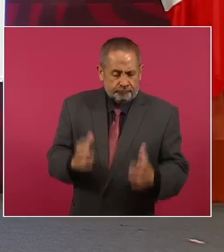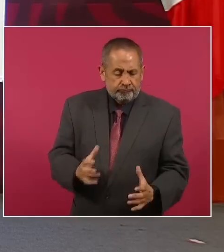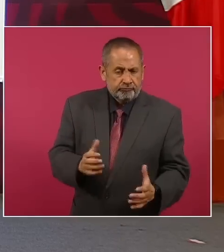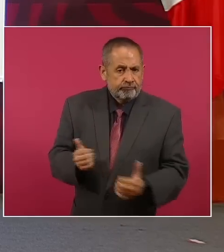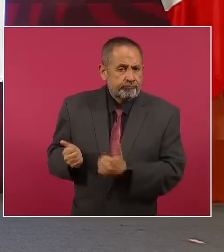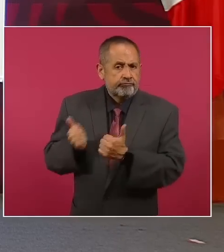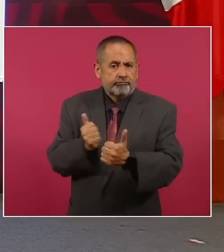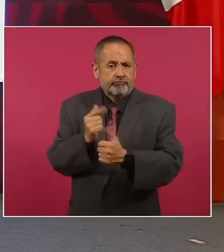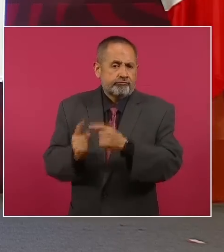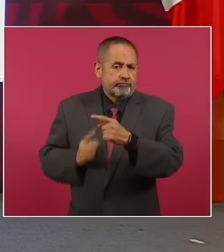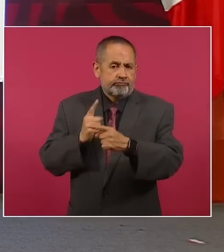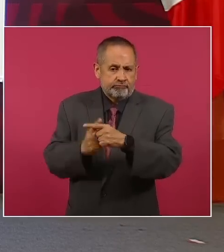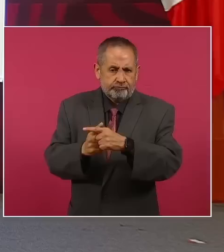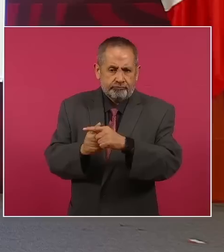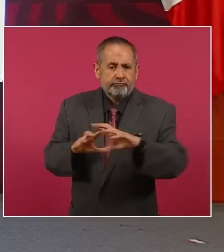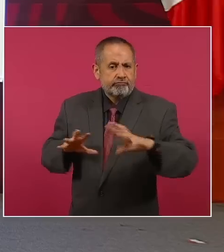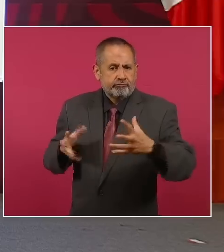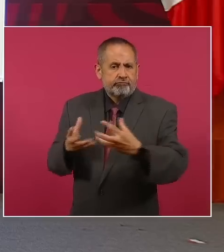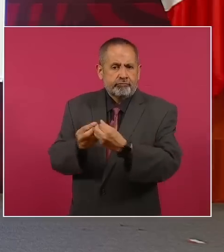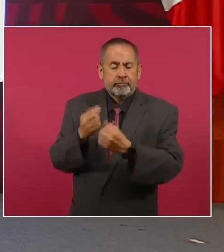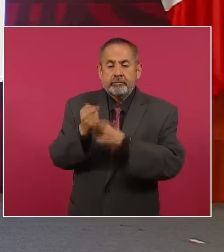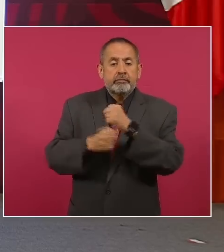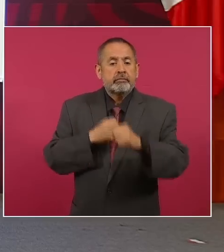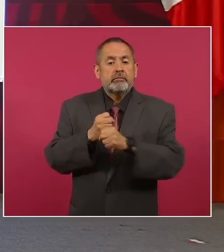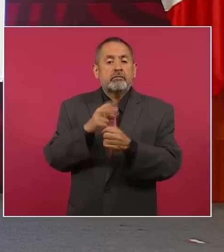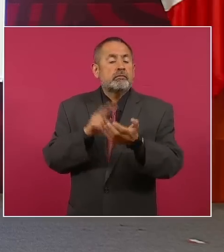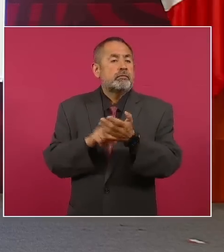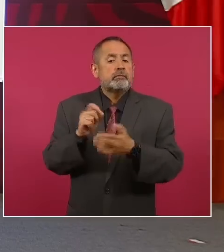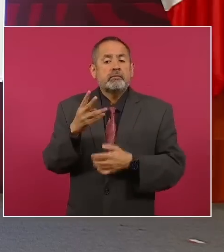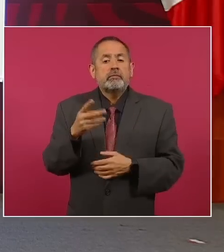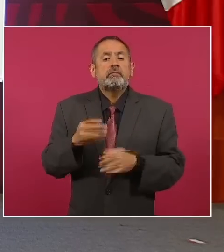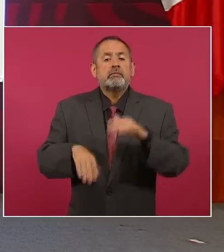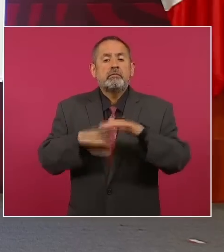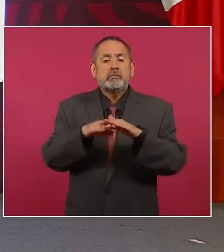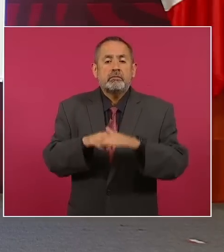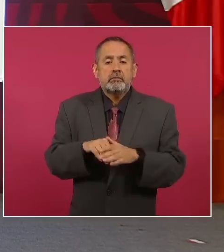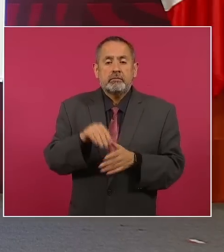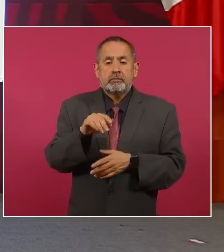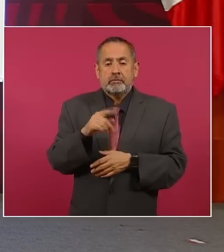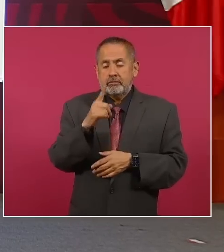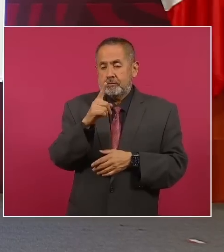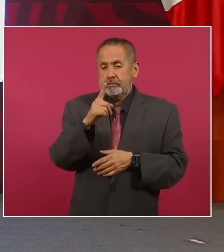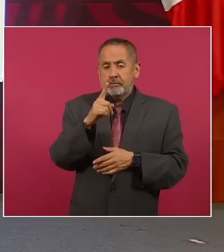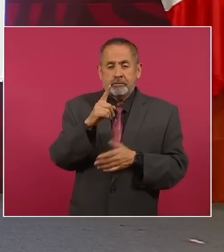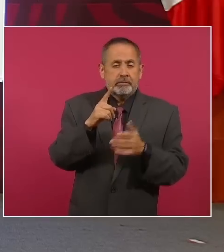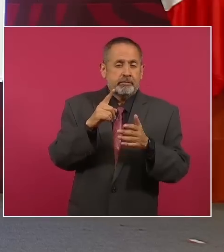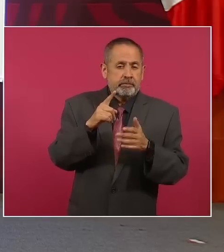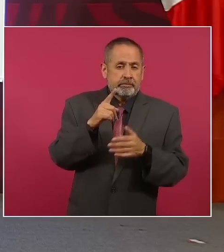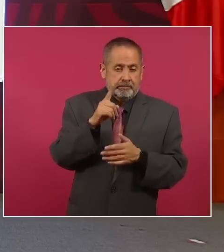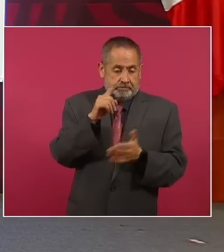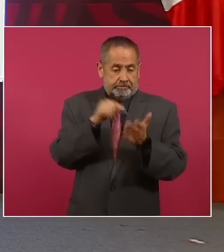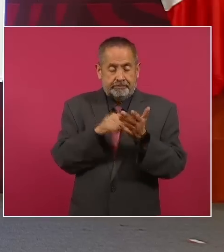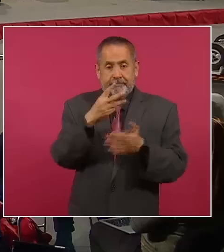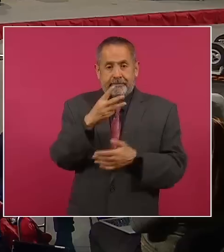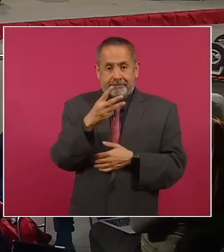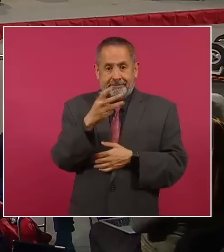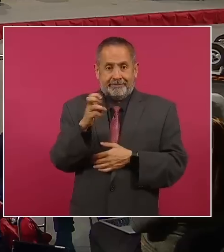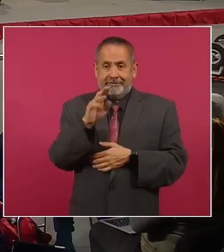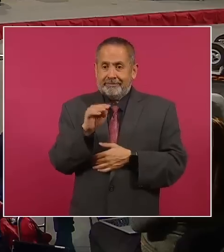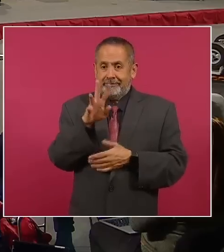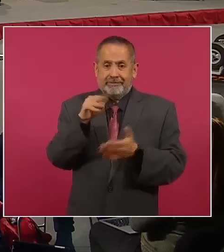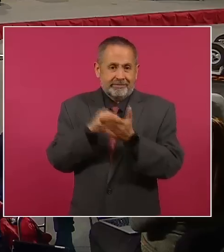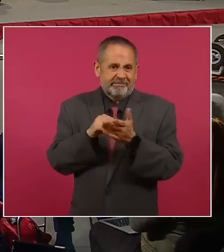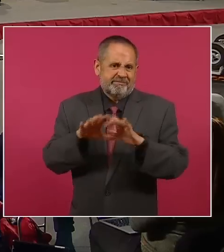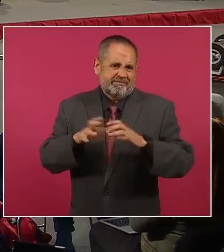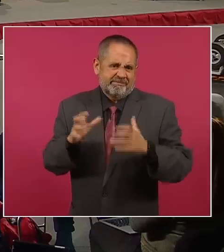Esto nos va a llevar en el 24 a 34,000 barriles. Desde luego que en el 25,